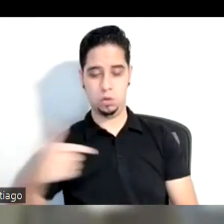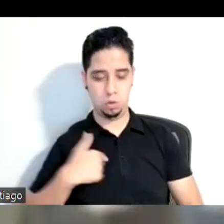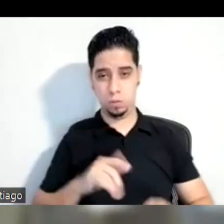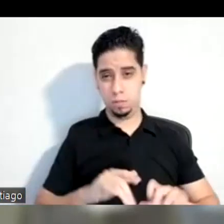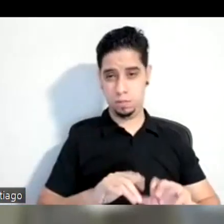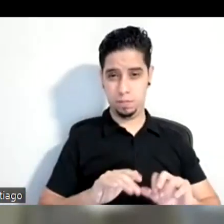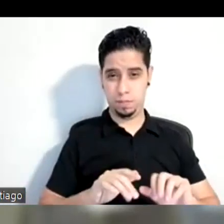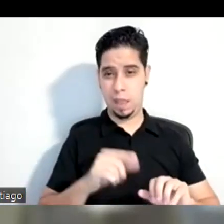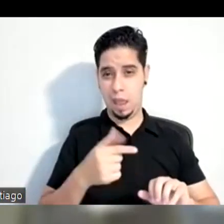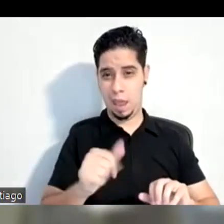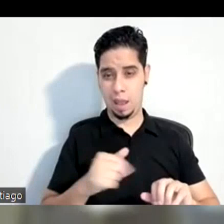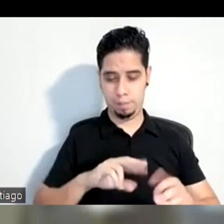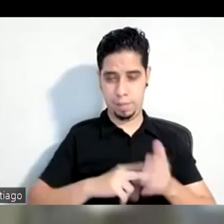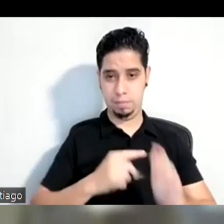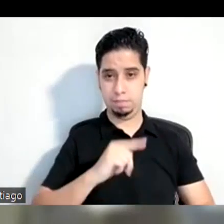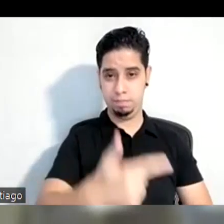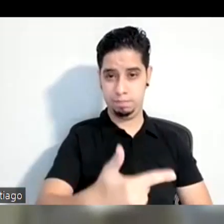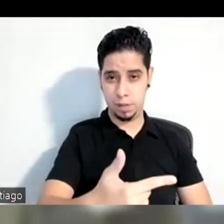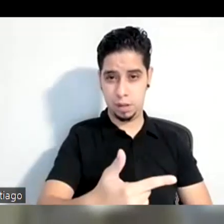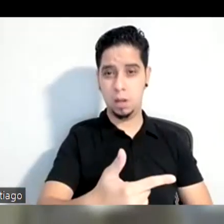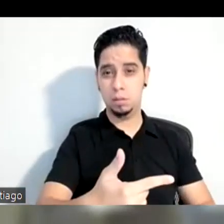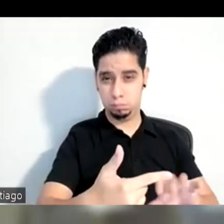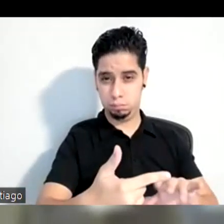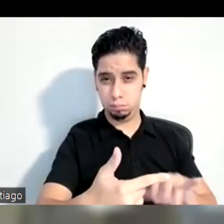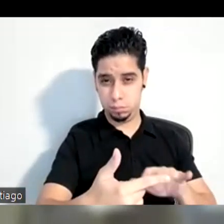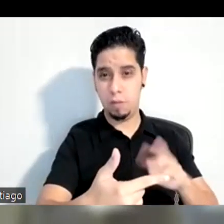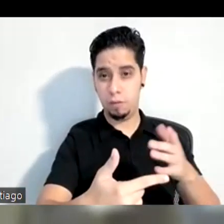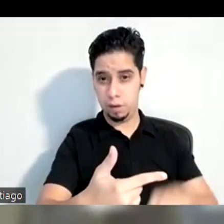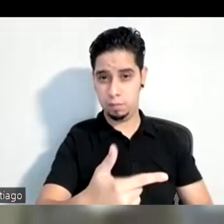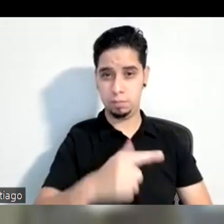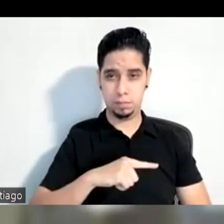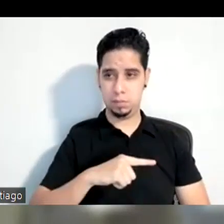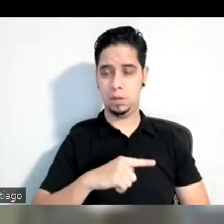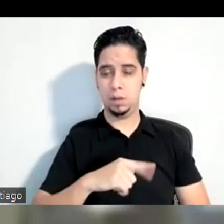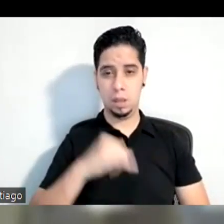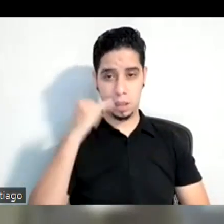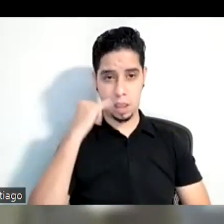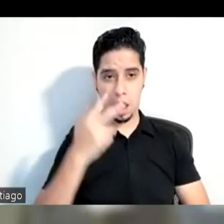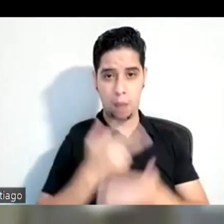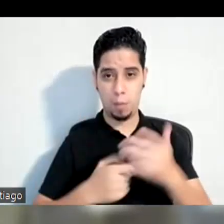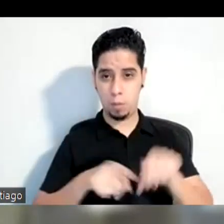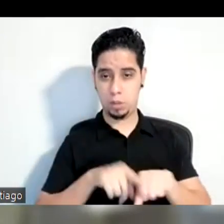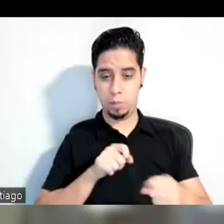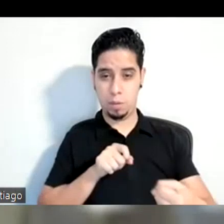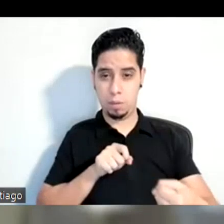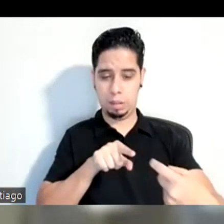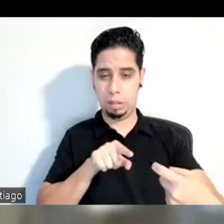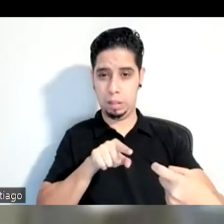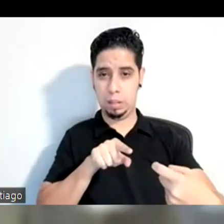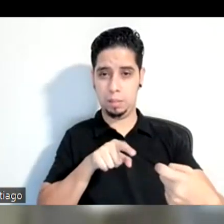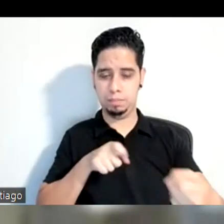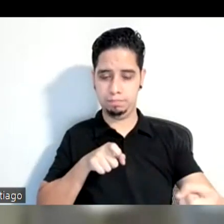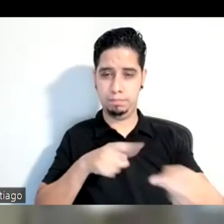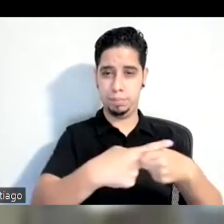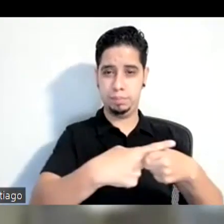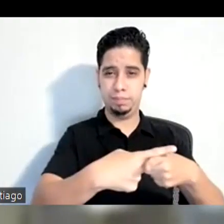darle el turno a la otra persona para que escribiera. Porque si la otra persona escribía y yo escribía, la comunicación no iba a pasar. Así que había